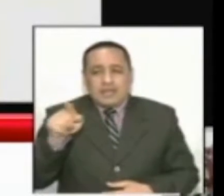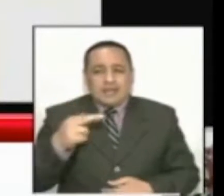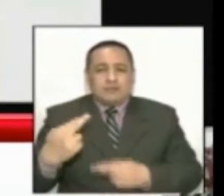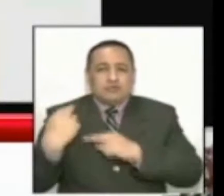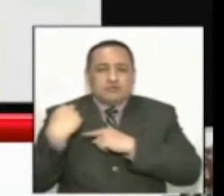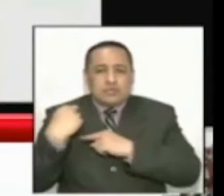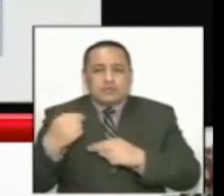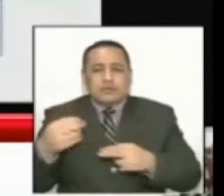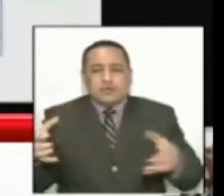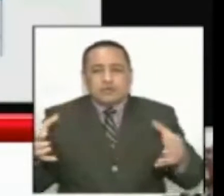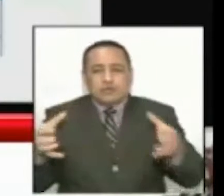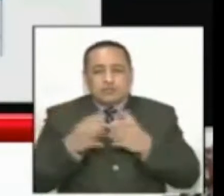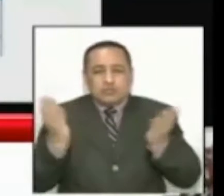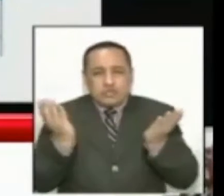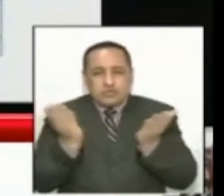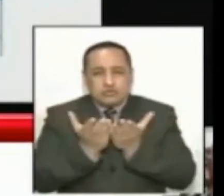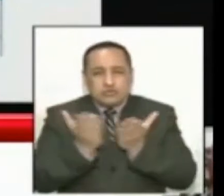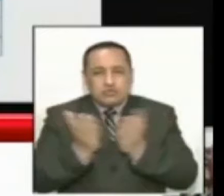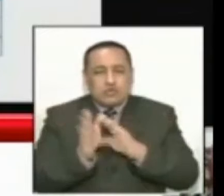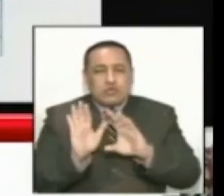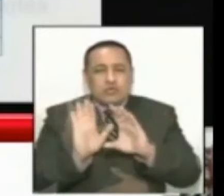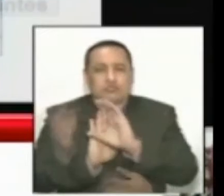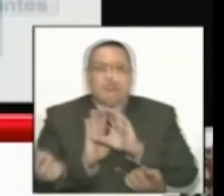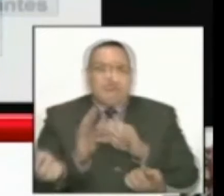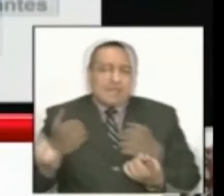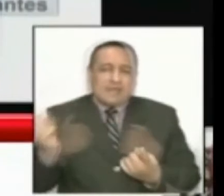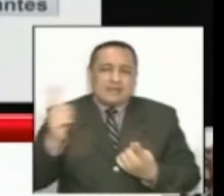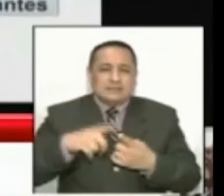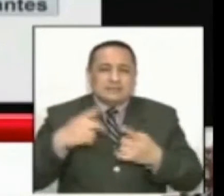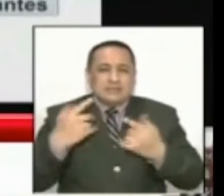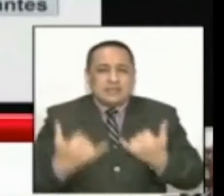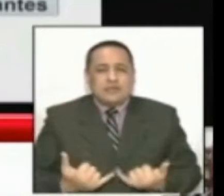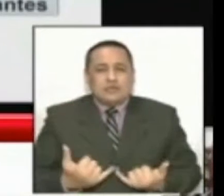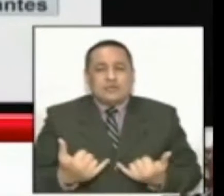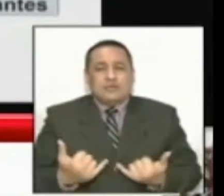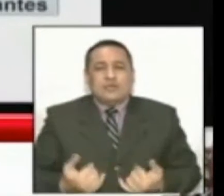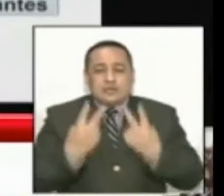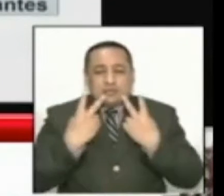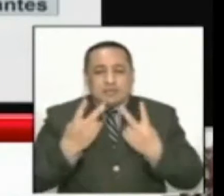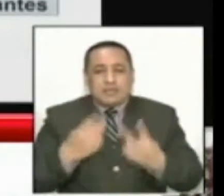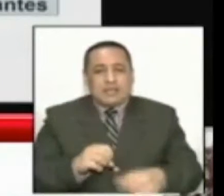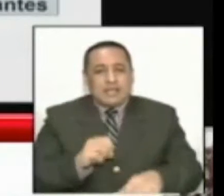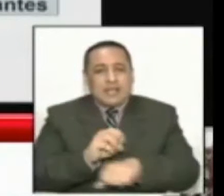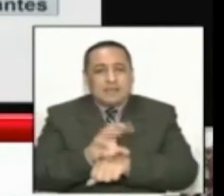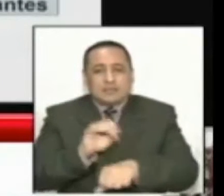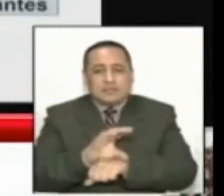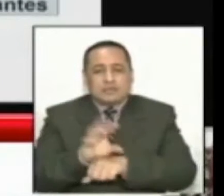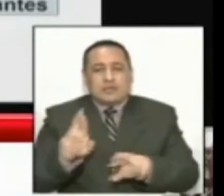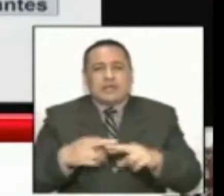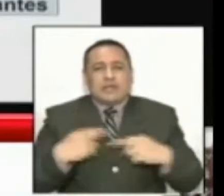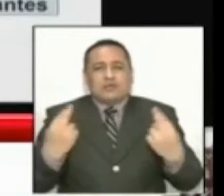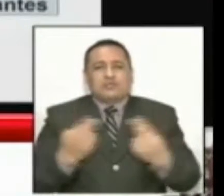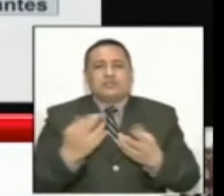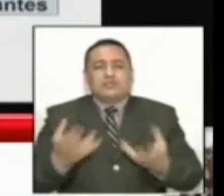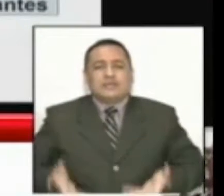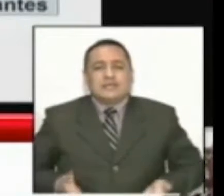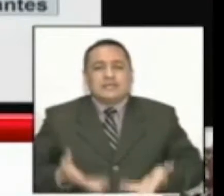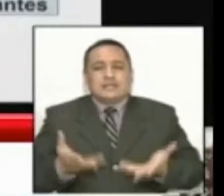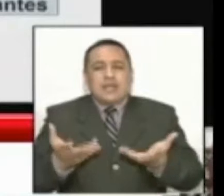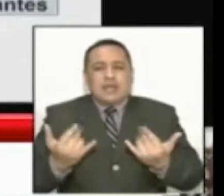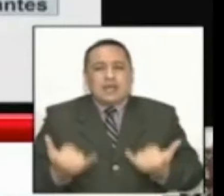kay watapa mayo killanmanta pacham, iskay chunka hanchisniyuq kutikama capacitación ruwarunku, pichka